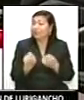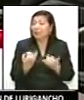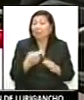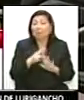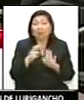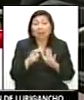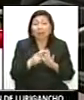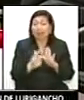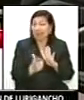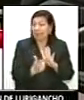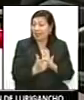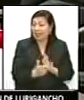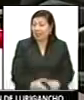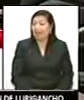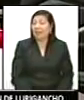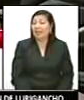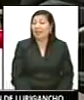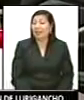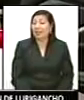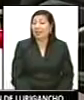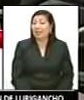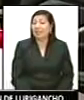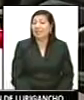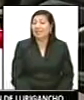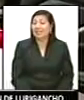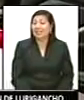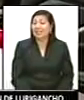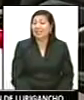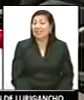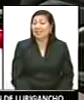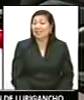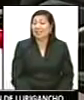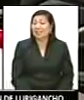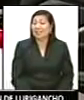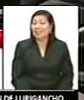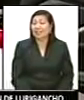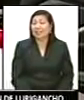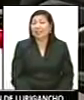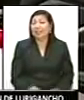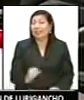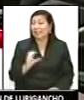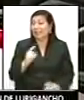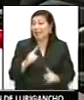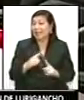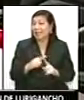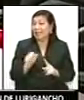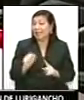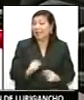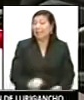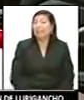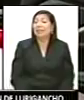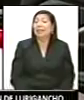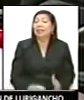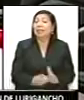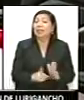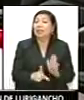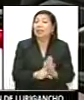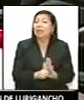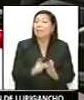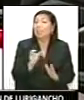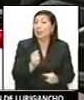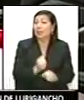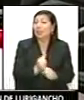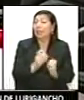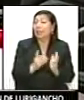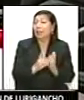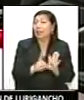proyecto de ley, que de manera muy puntual es la CTS para el decreto legislativo, los trabajadores del